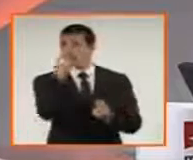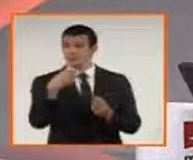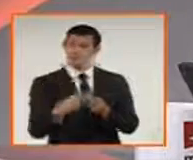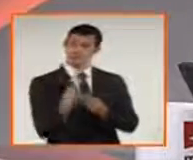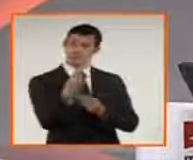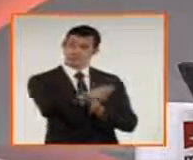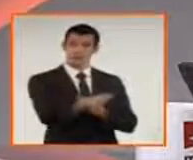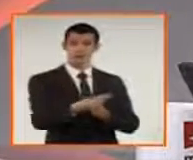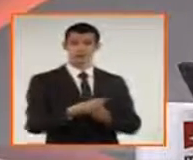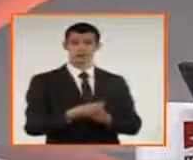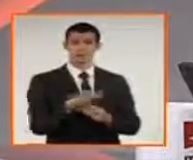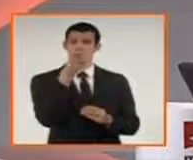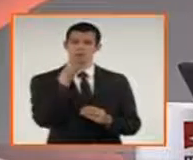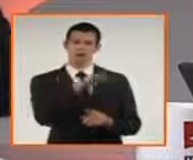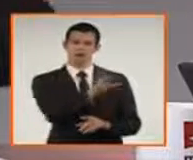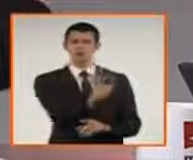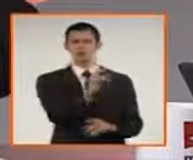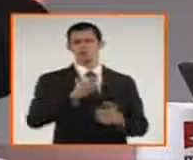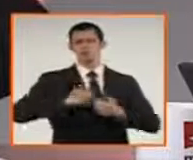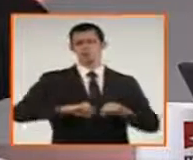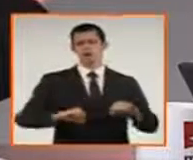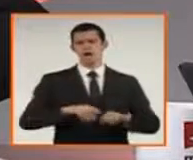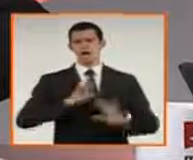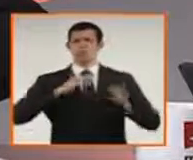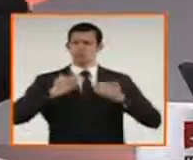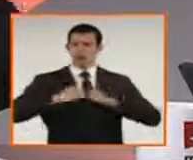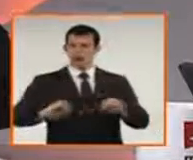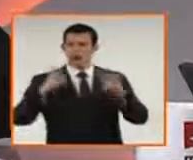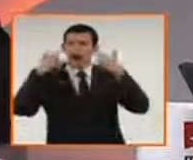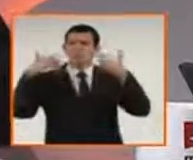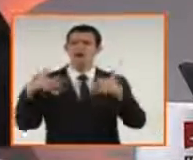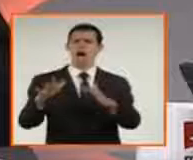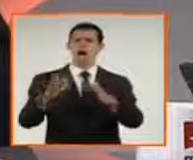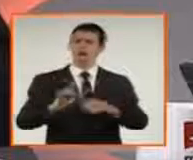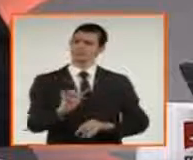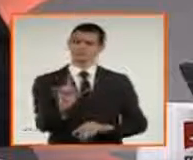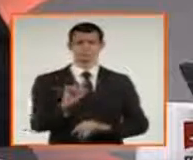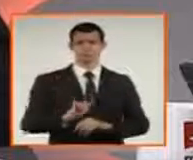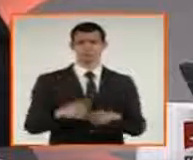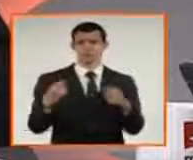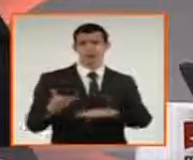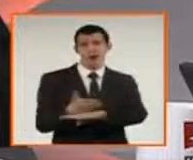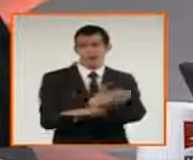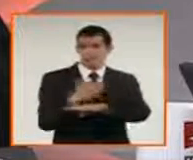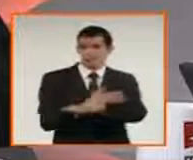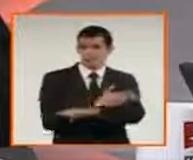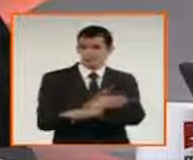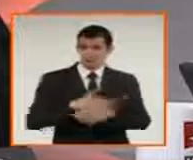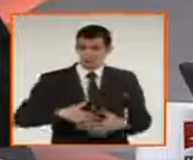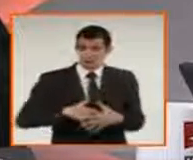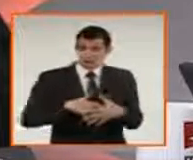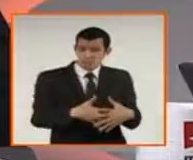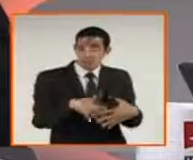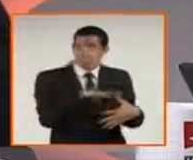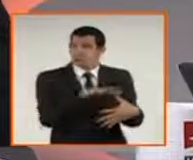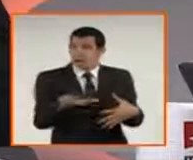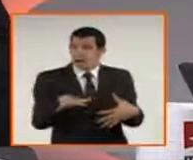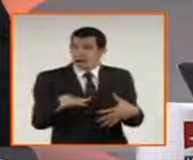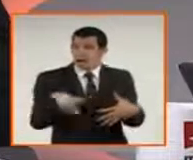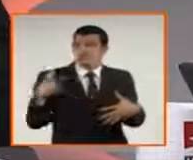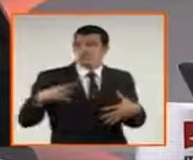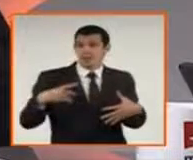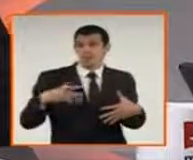de la concepción. En este caso, digamos que se establecen una serie de reglas que son imprescindibles para